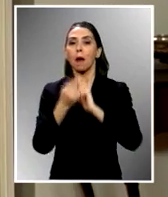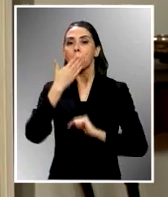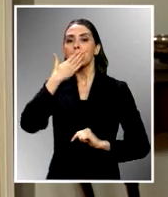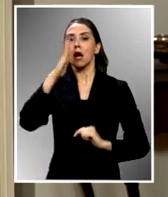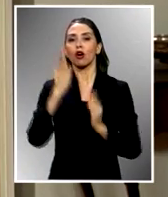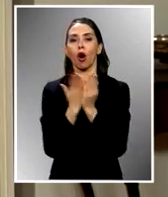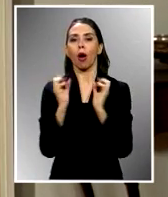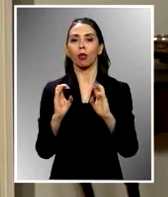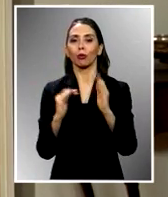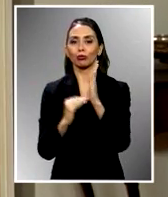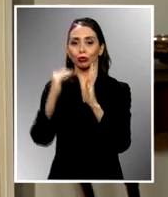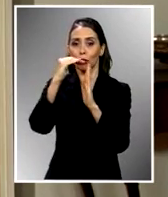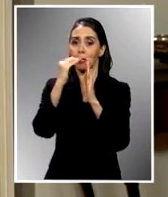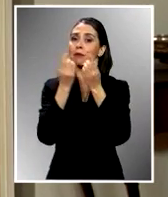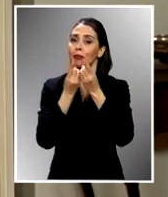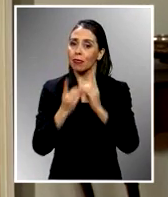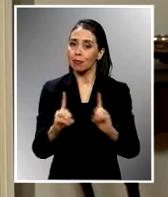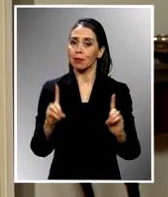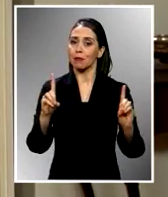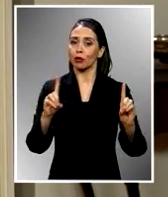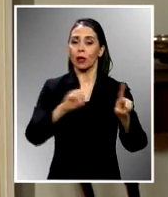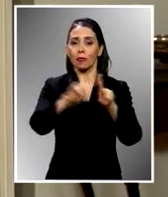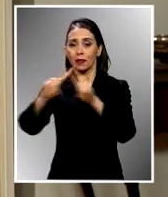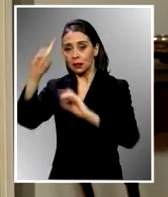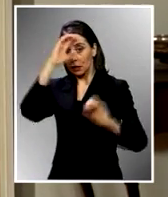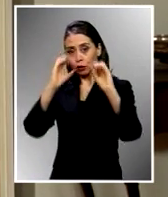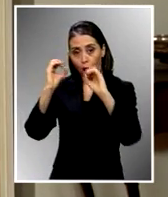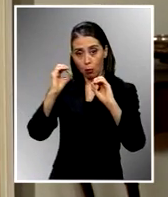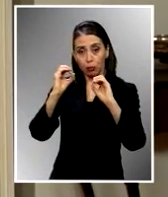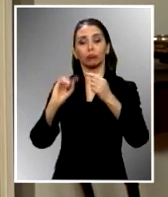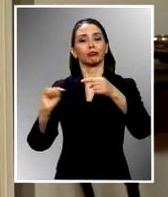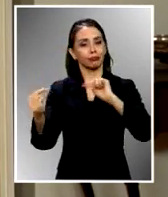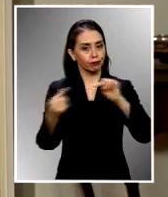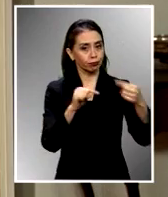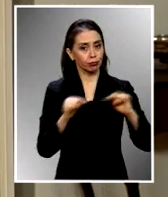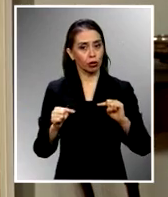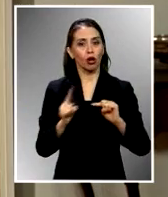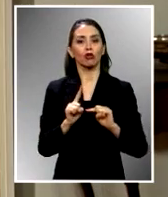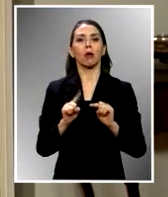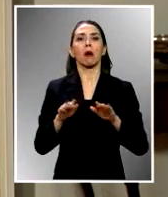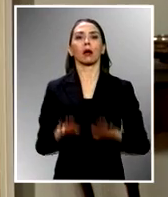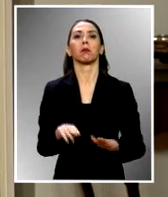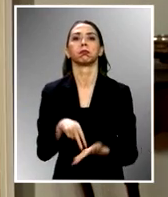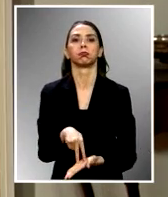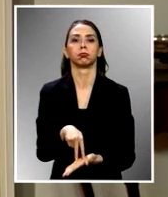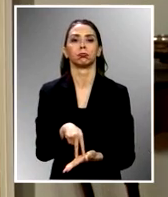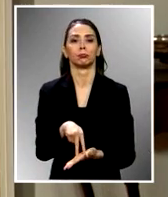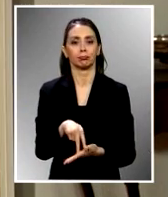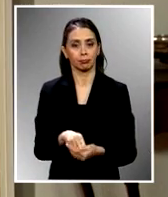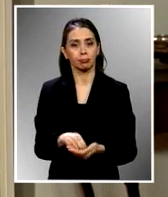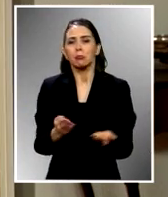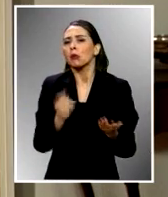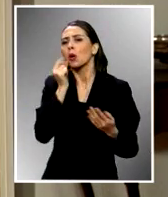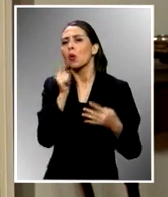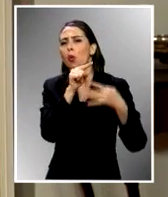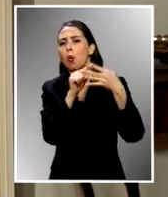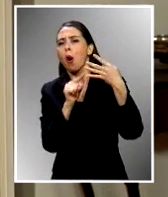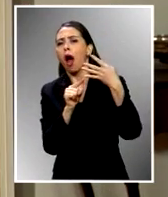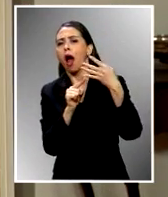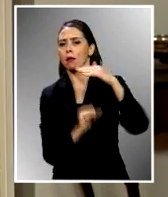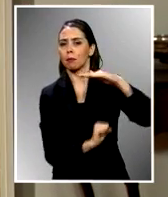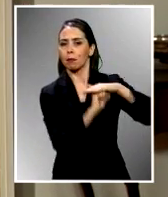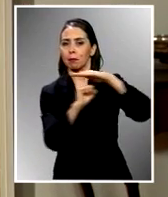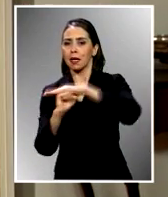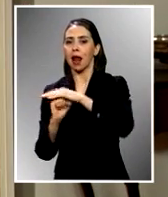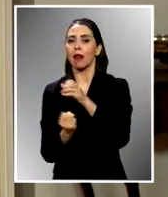superior en democracia las diferencias están para discutirse no para paralizarnos Cuáles son los pilares del